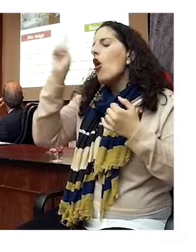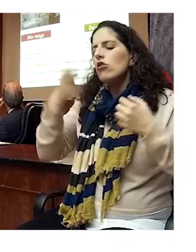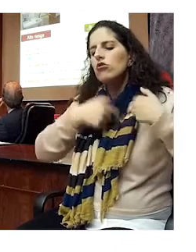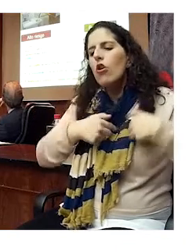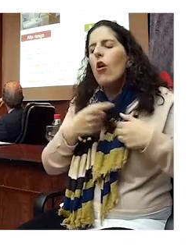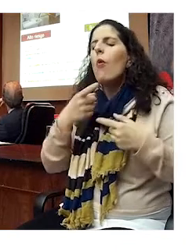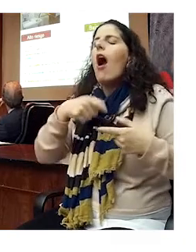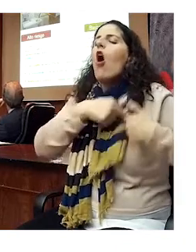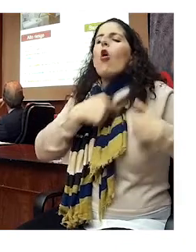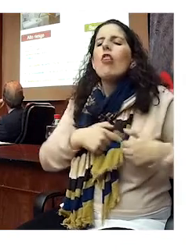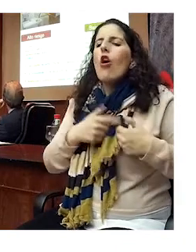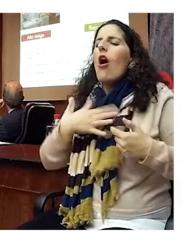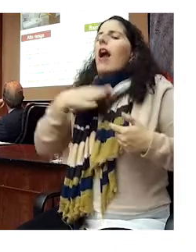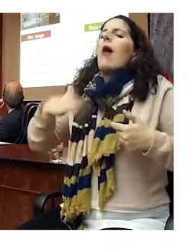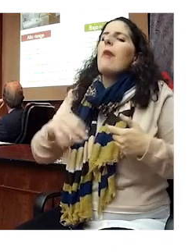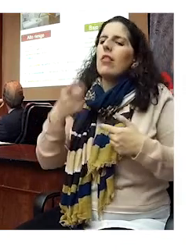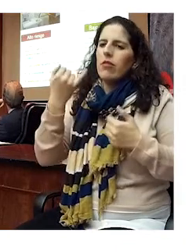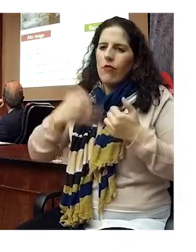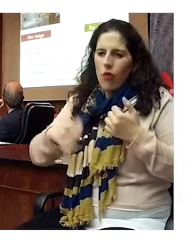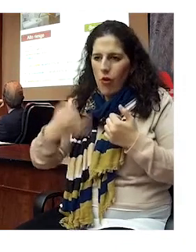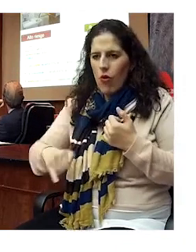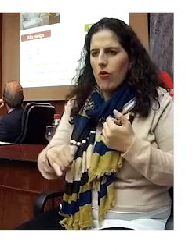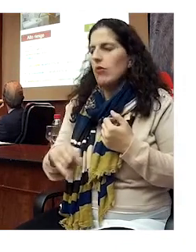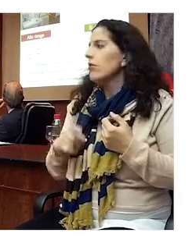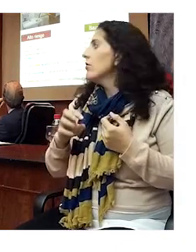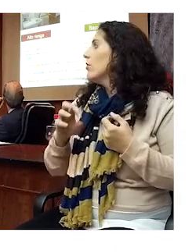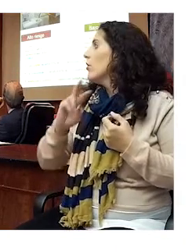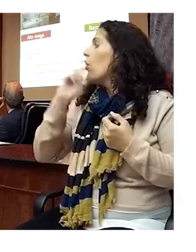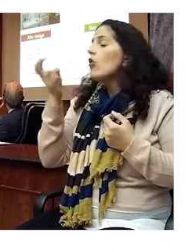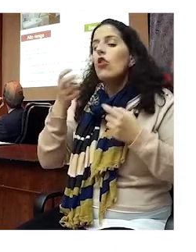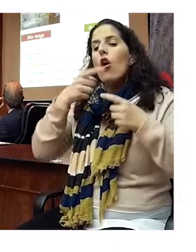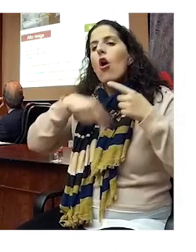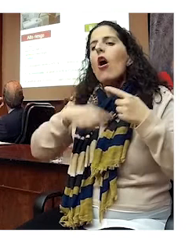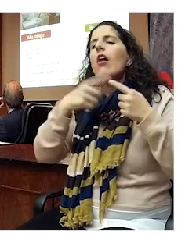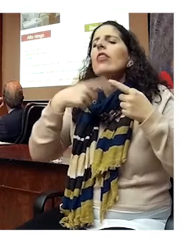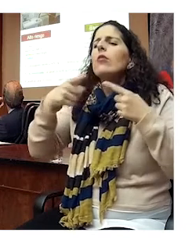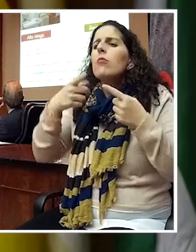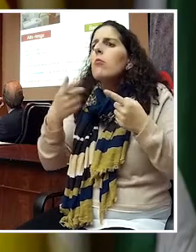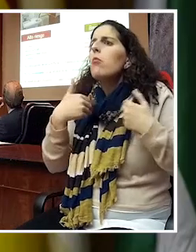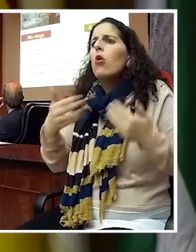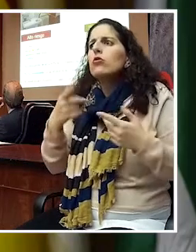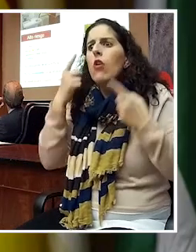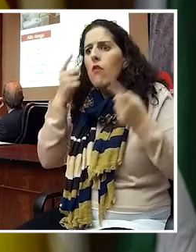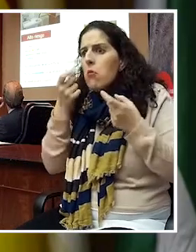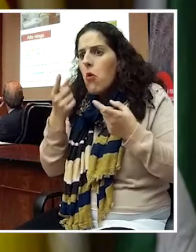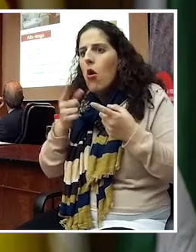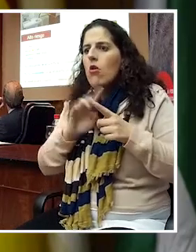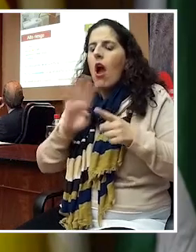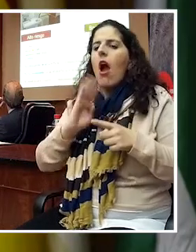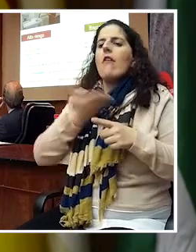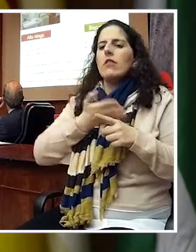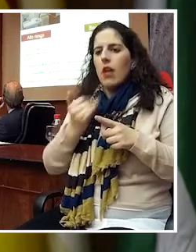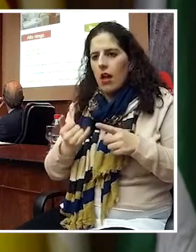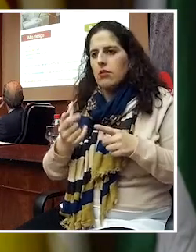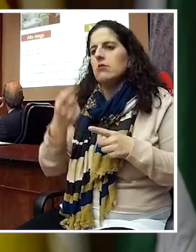capacidad funcional, que se induzca isquemia con bajas cargas de ejercicio y que tengan arritmias ventriculares